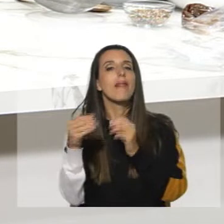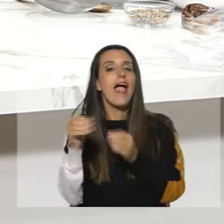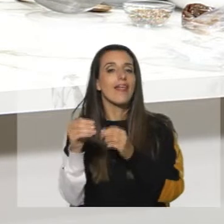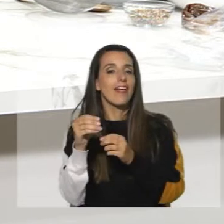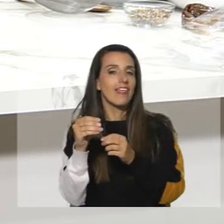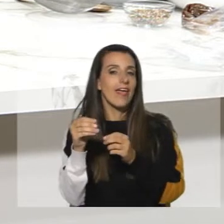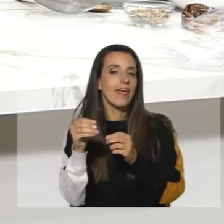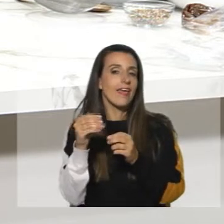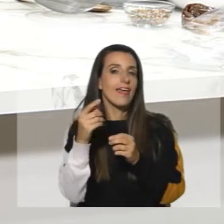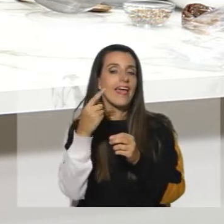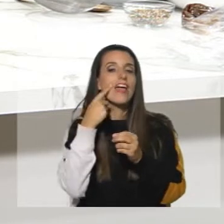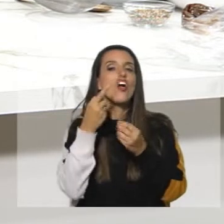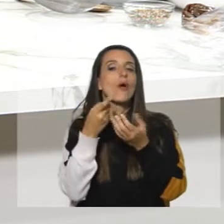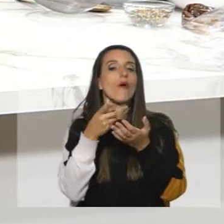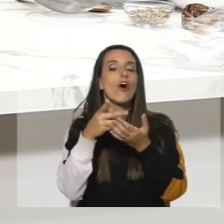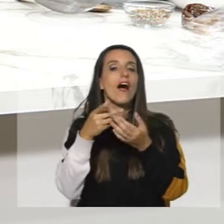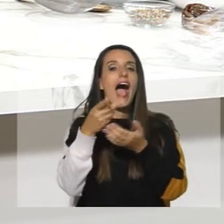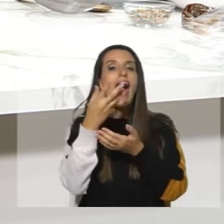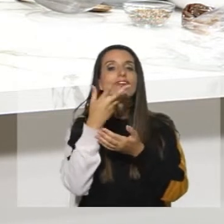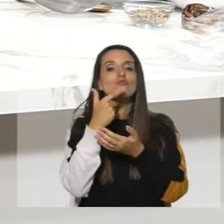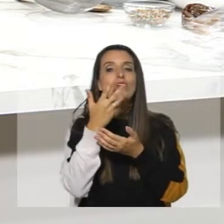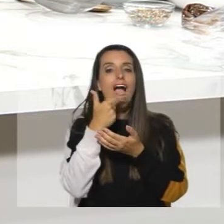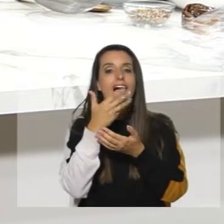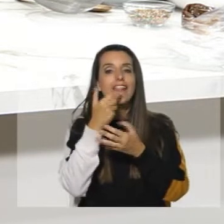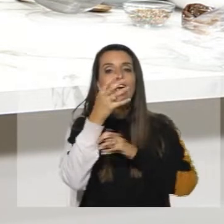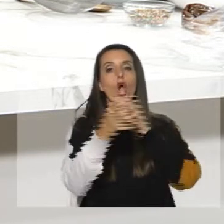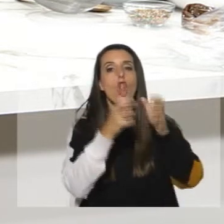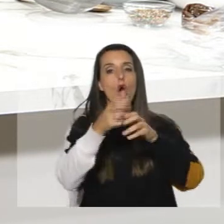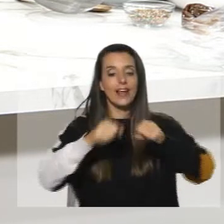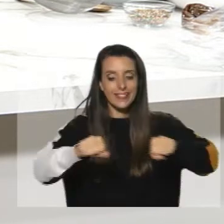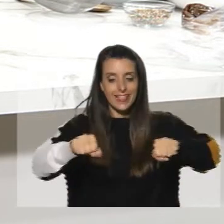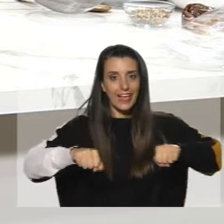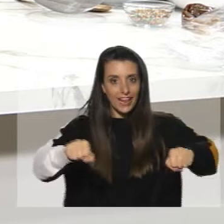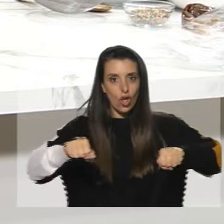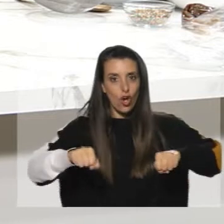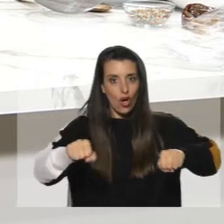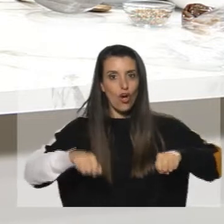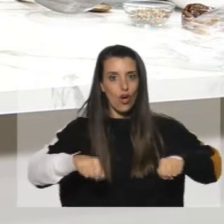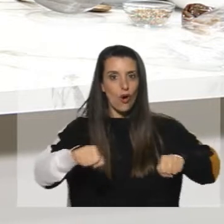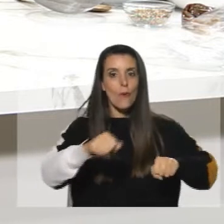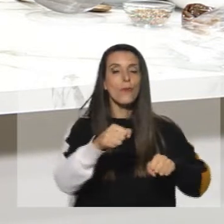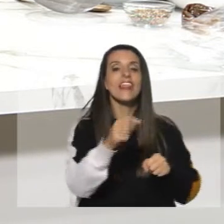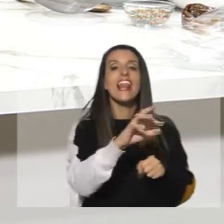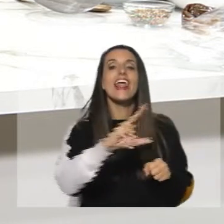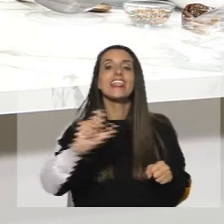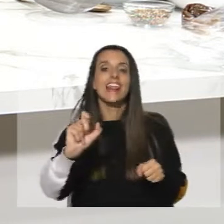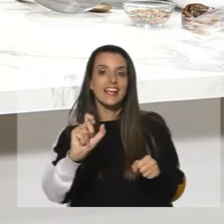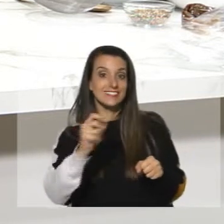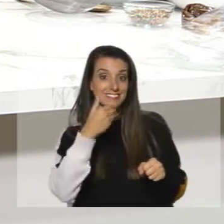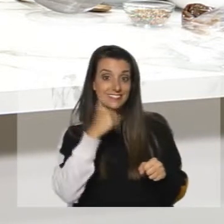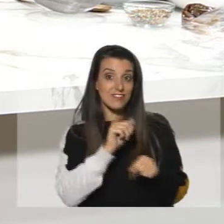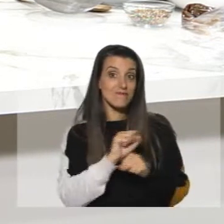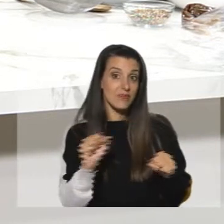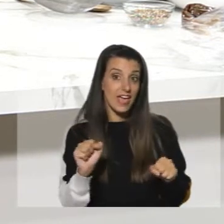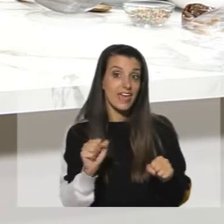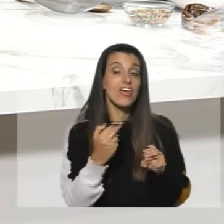los lugares de repostería, que es ese baño de azúcar. Lo pueden colorear, estirar y con cortantes de letras, pueden ponerle letras. Ah, claro, y ponerle también.